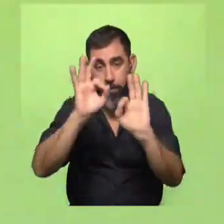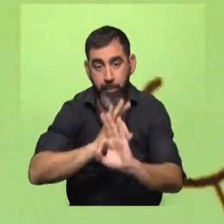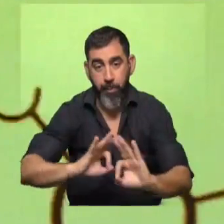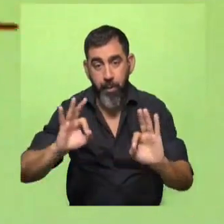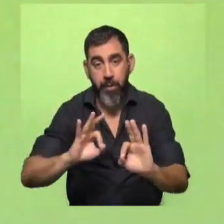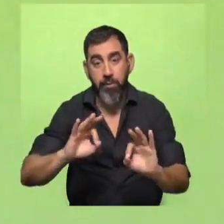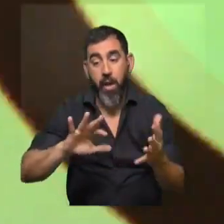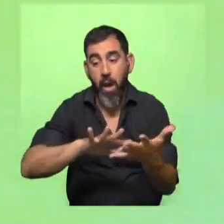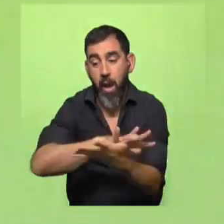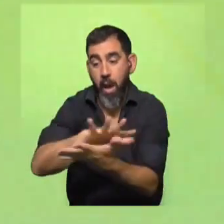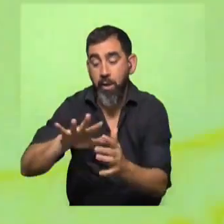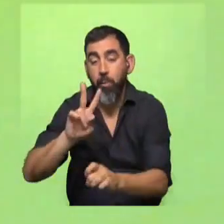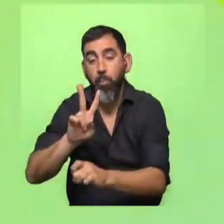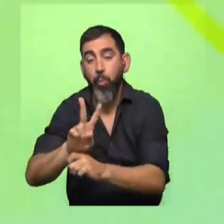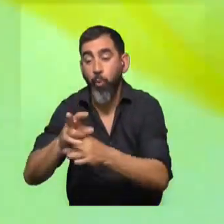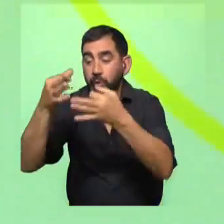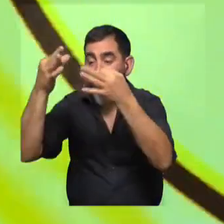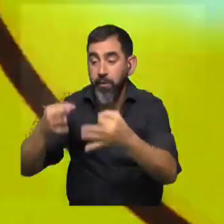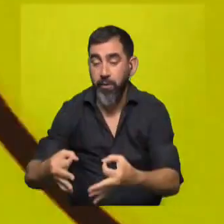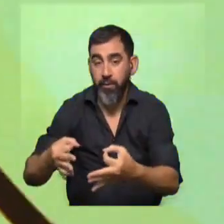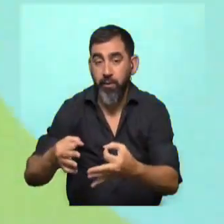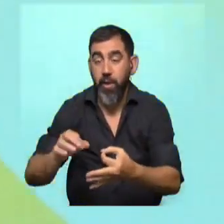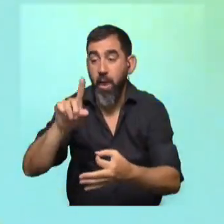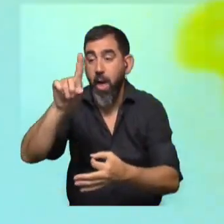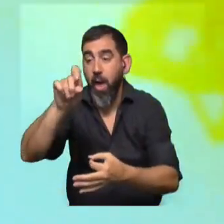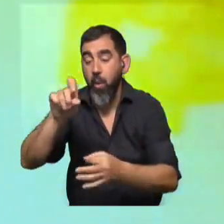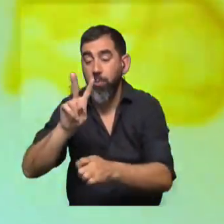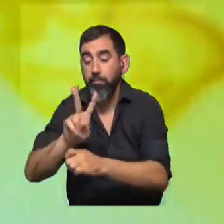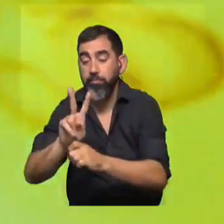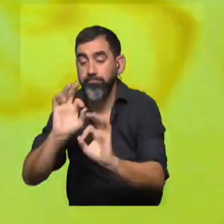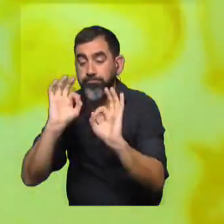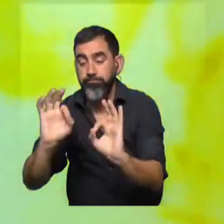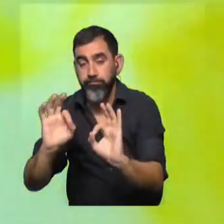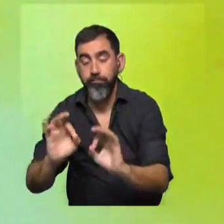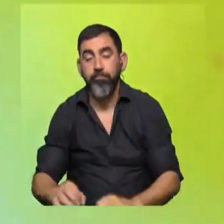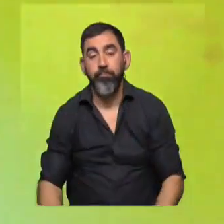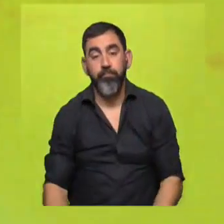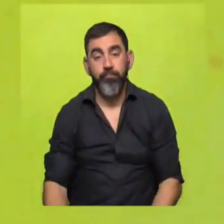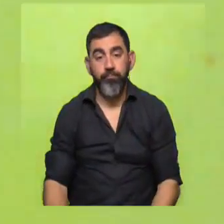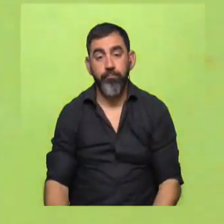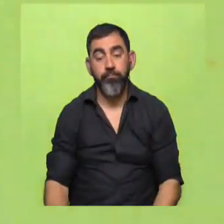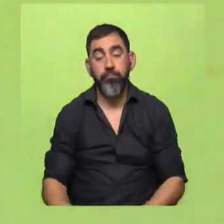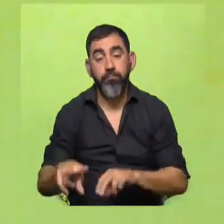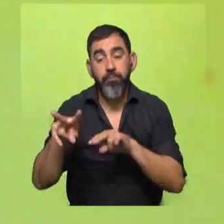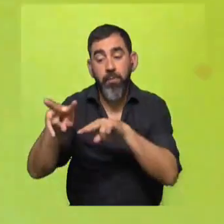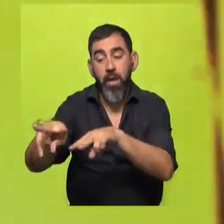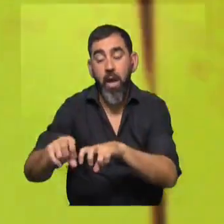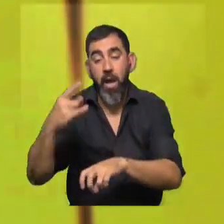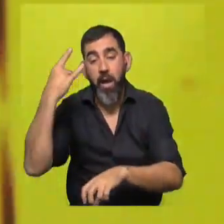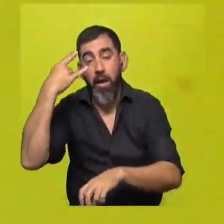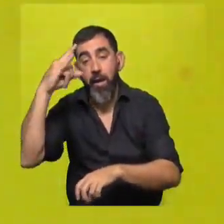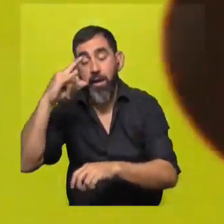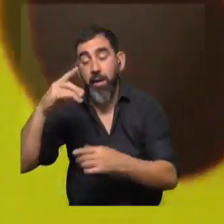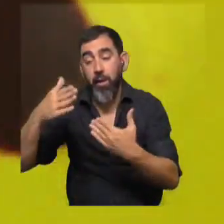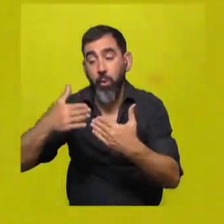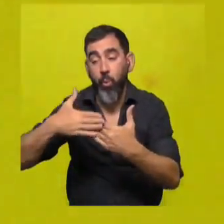un área protegida que hace que buena parte de su cauce esté bastante cuidado. La agricultura y la ganadería que se desarrollan